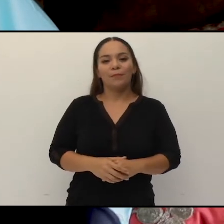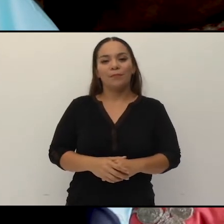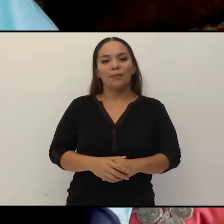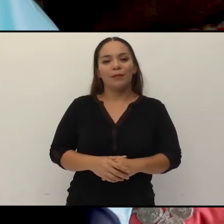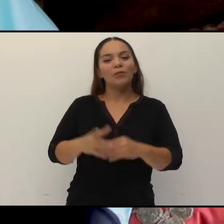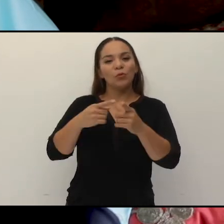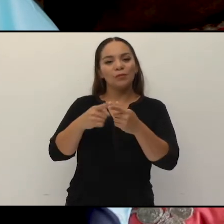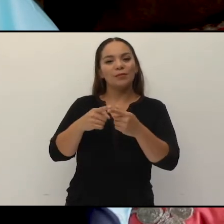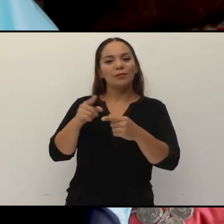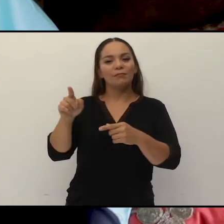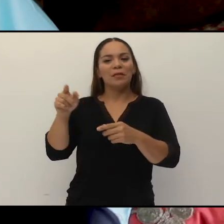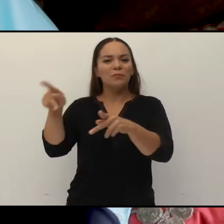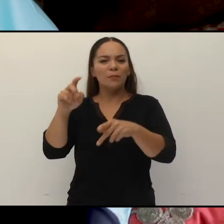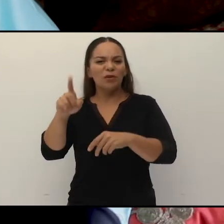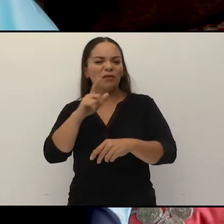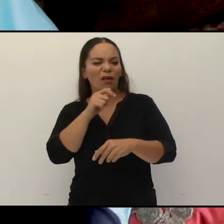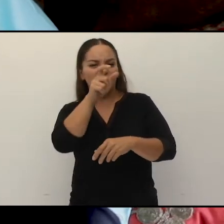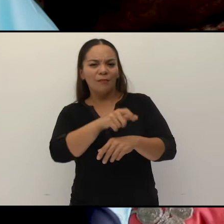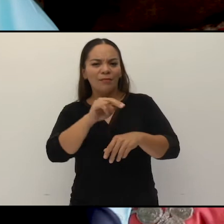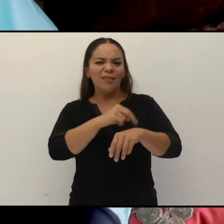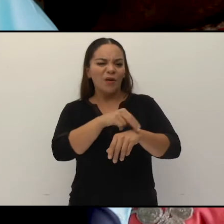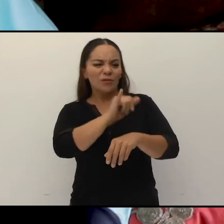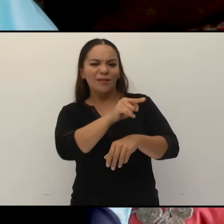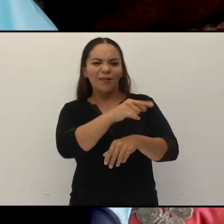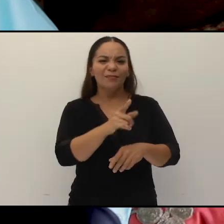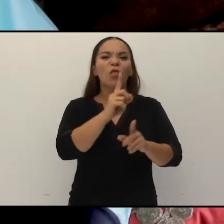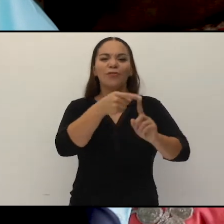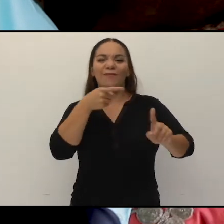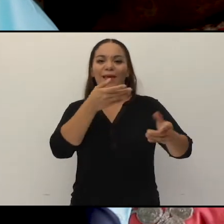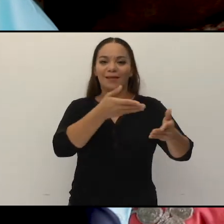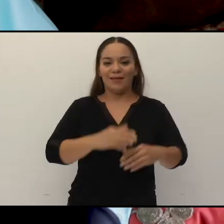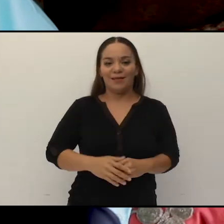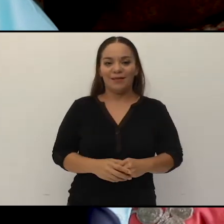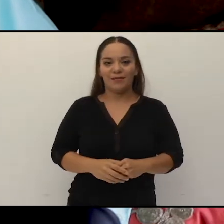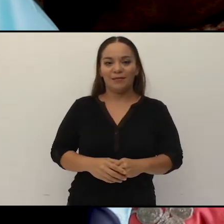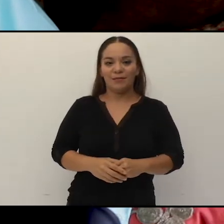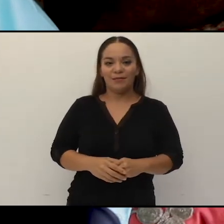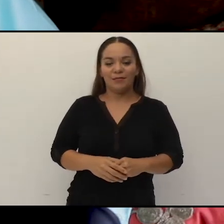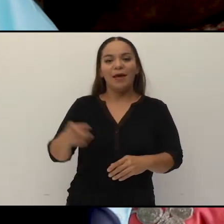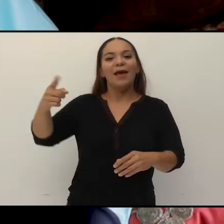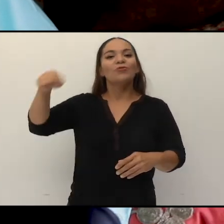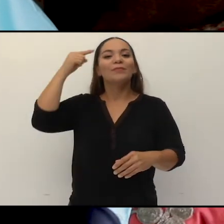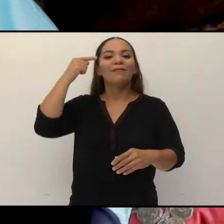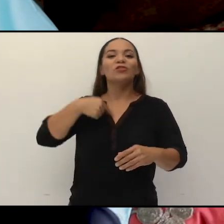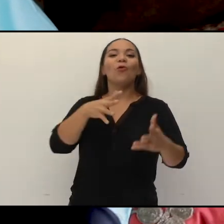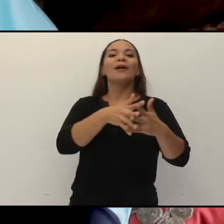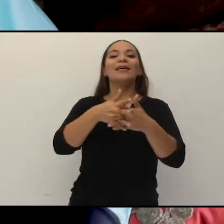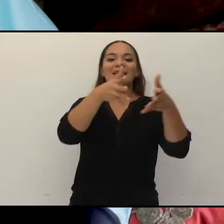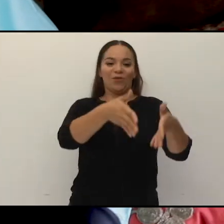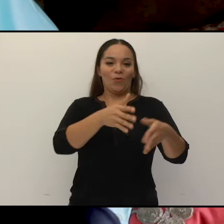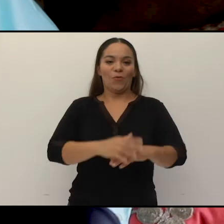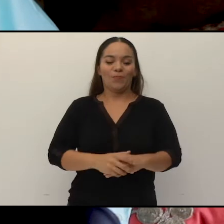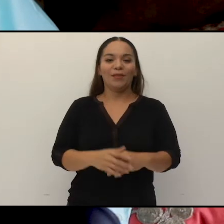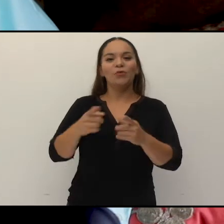que preguntarme, ¿quién es ese negrito? ¿Quién es ese negrito que está ahí? ¿Verdad? ¿De dónde viene? ¿Verdad? Ellos creen que yo era gringo.